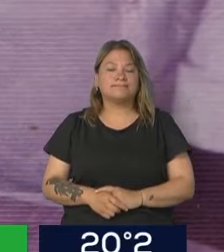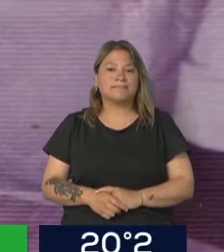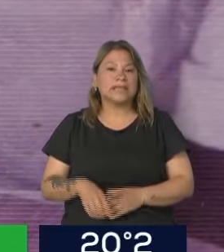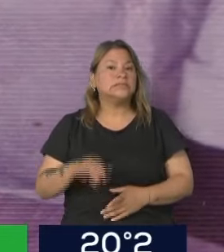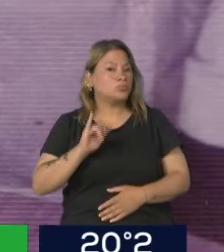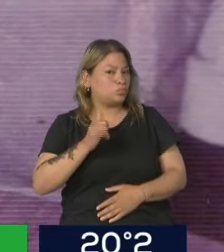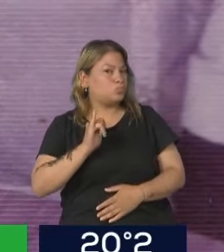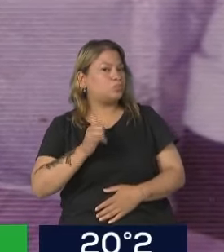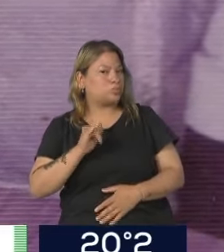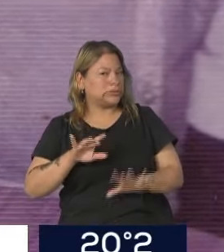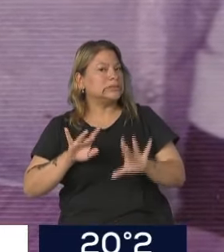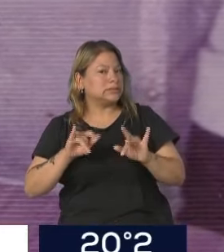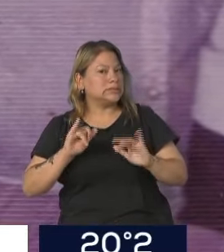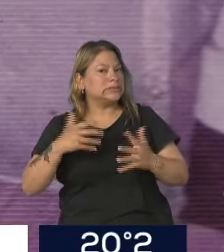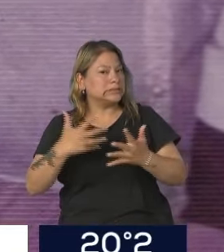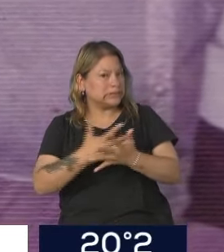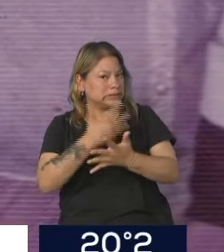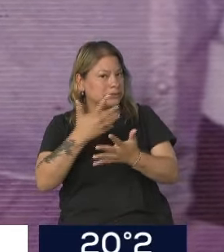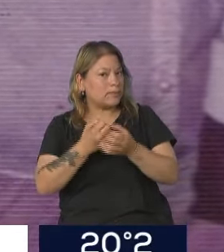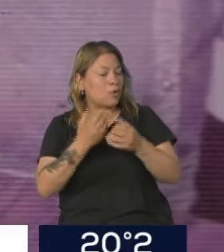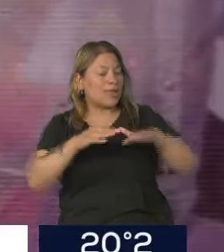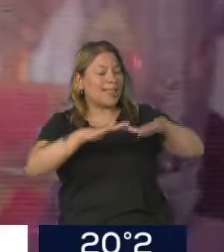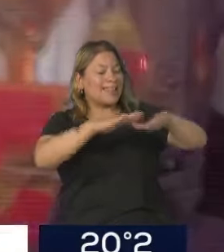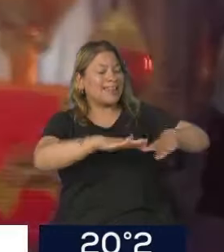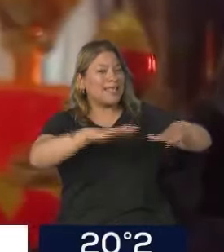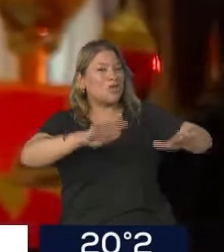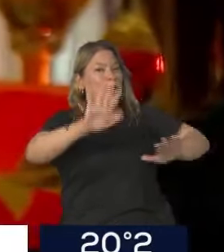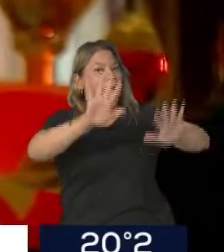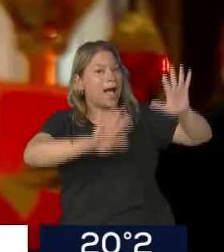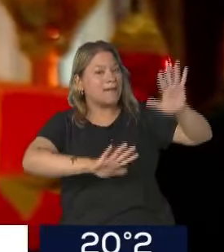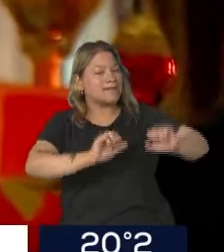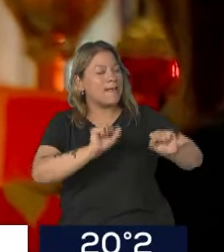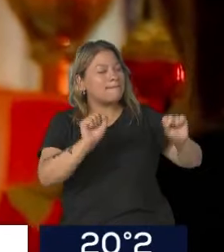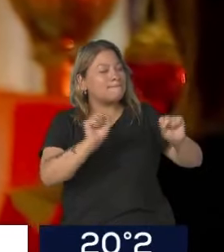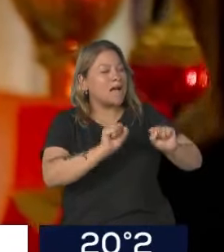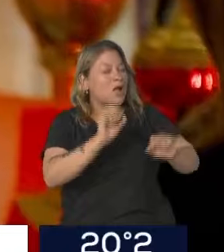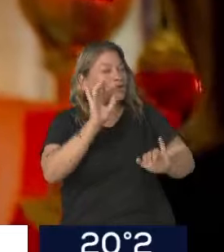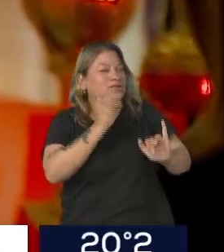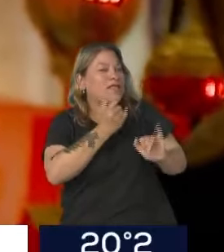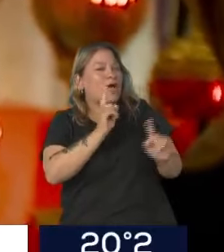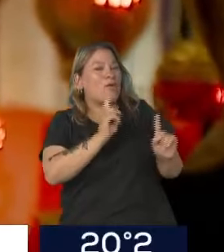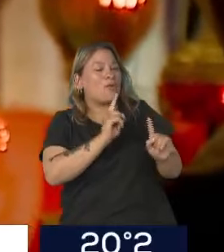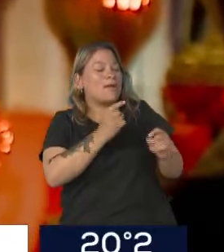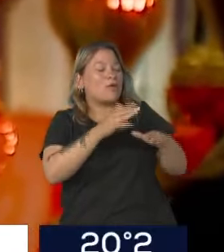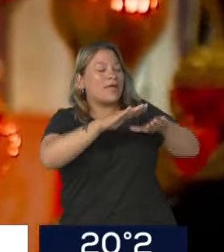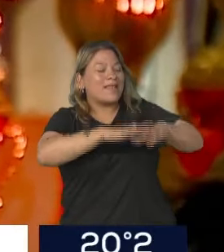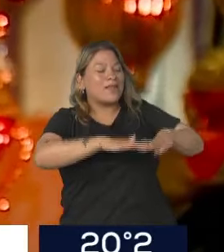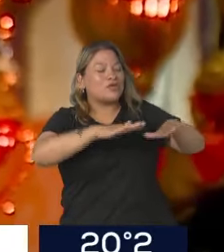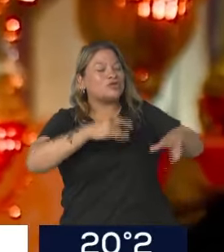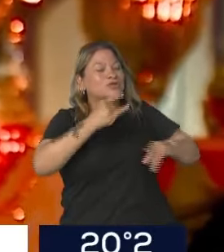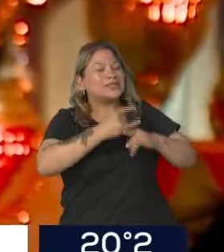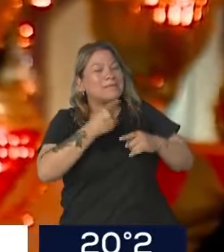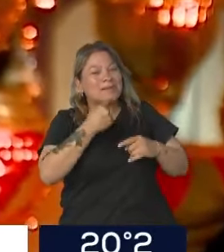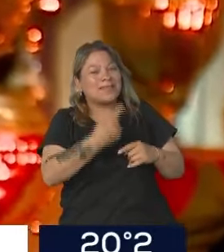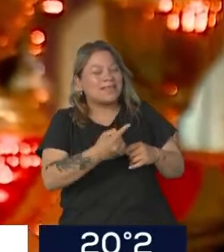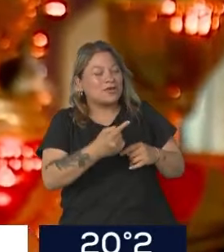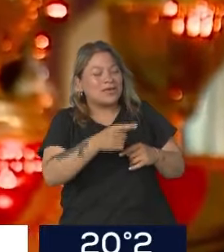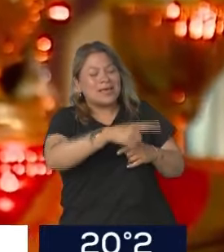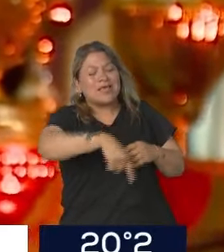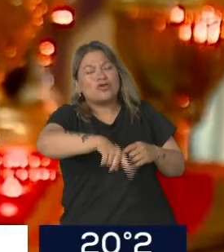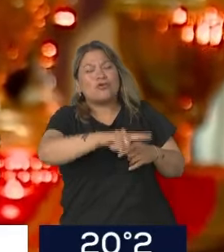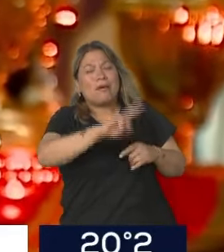Sí, fue bastante difícil porque los niños a veces son crueles sin saberlo. Porque los niños, yo siempre digo, no tienen